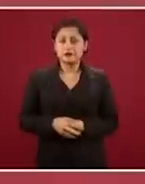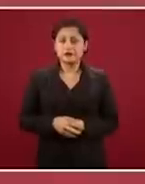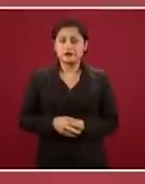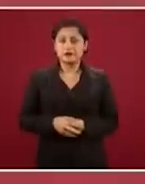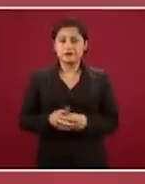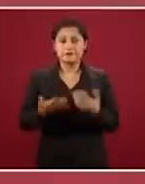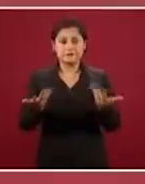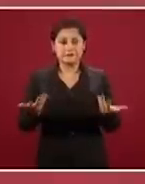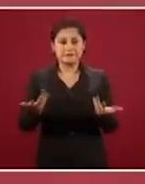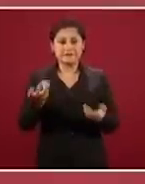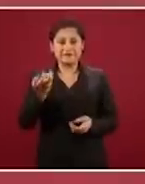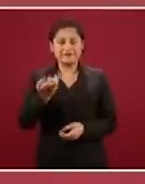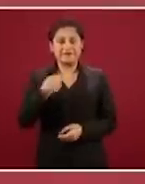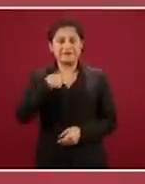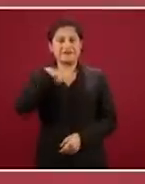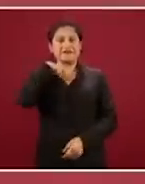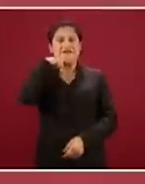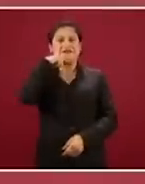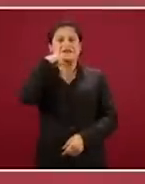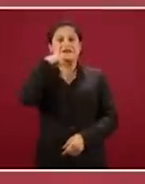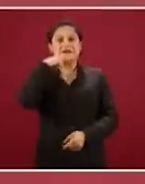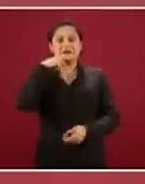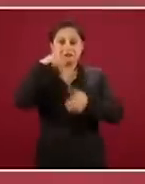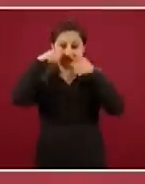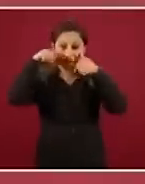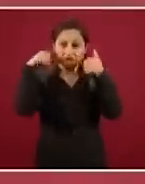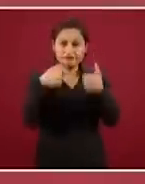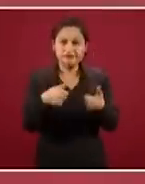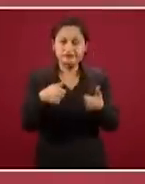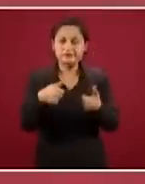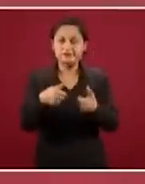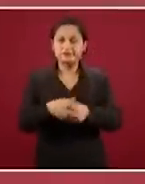Entonces, es nuestra preocupación. Y